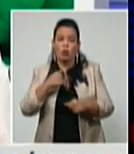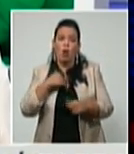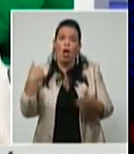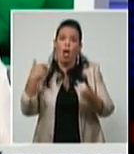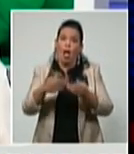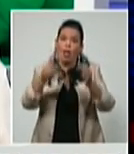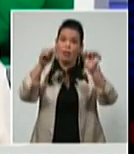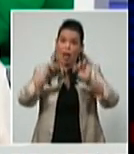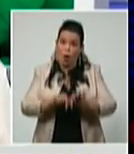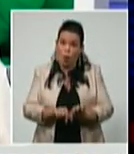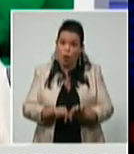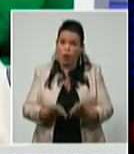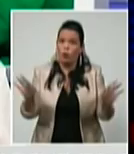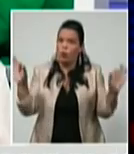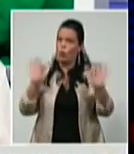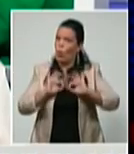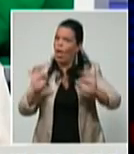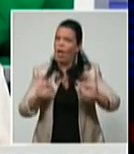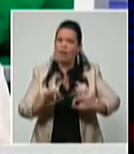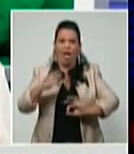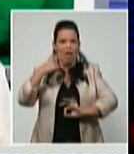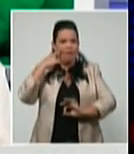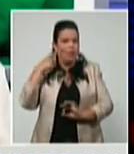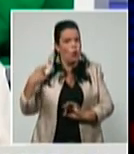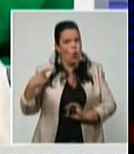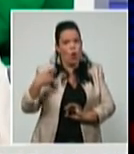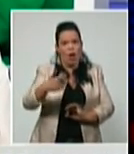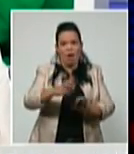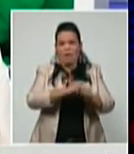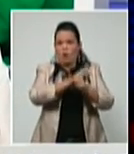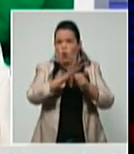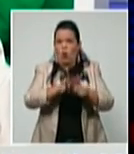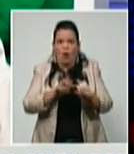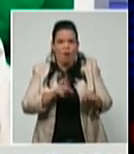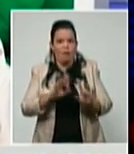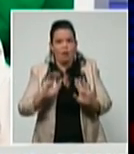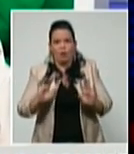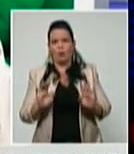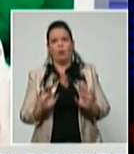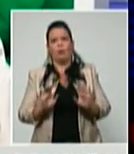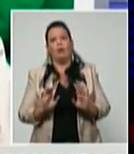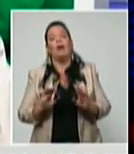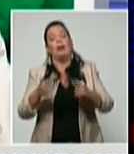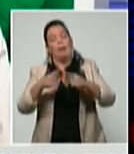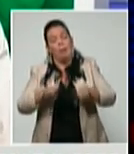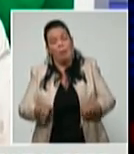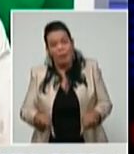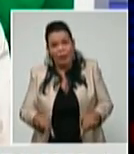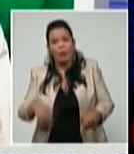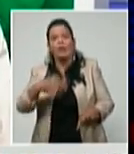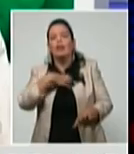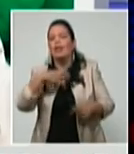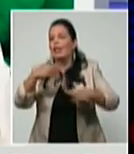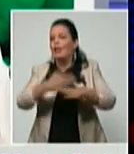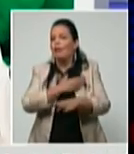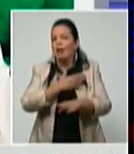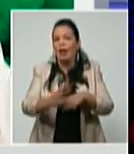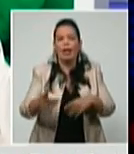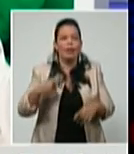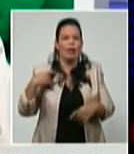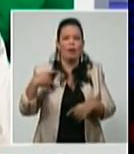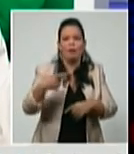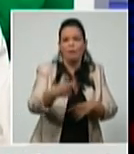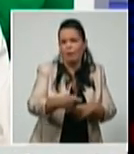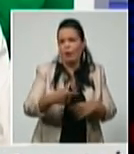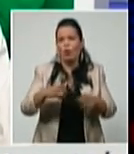De todas formas, no es solo el bicharraco de la COVID, está el bicharraco del virion colérico, de